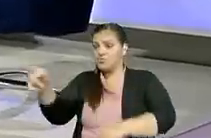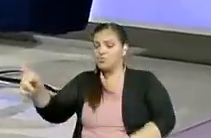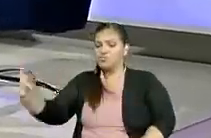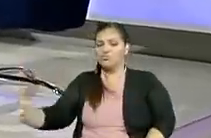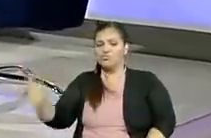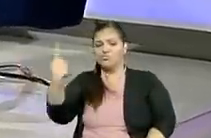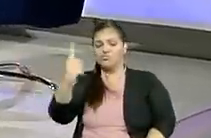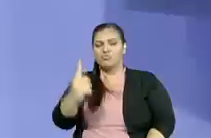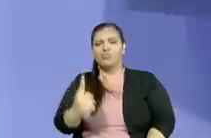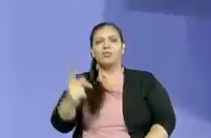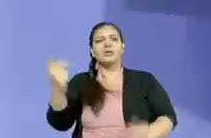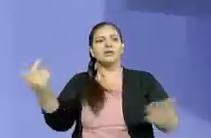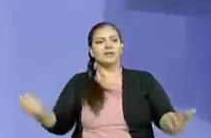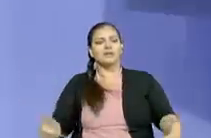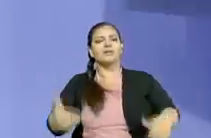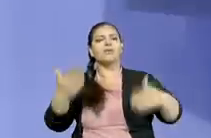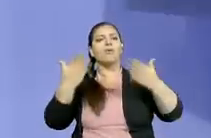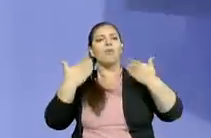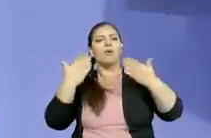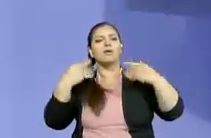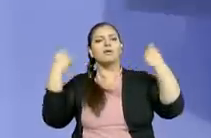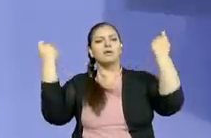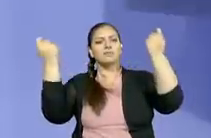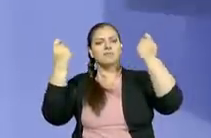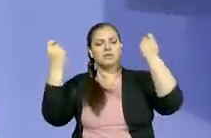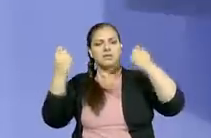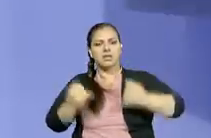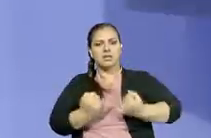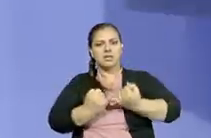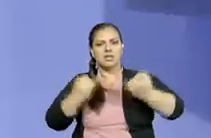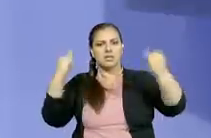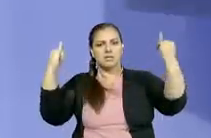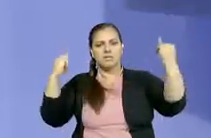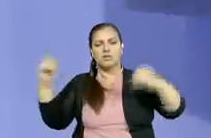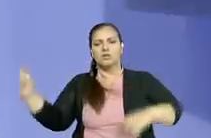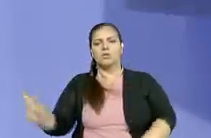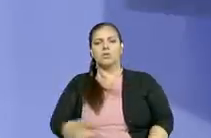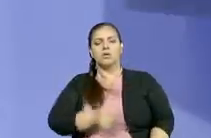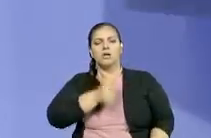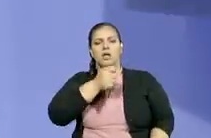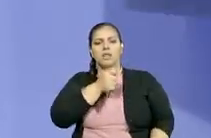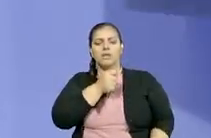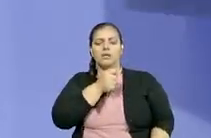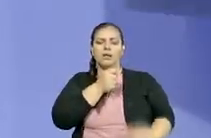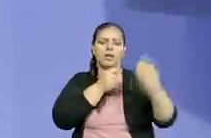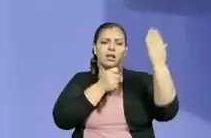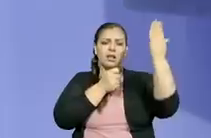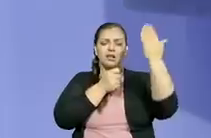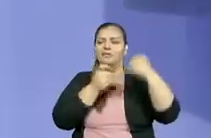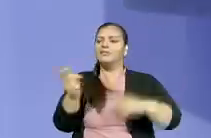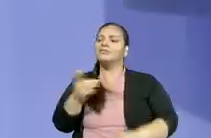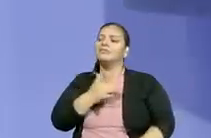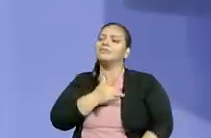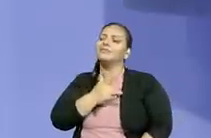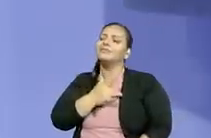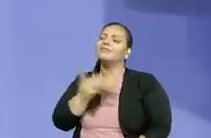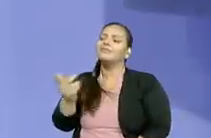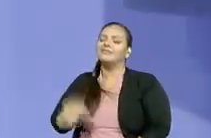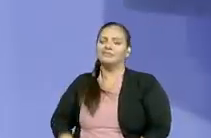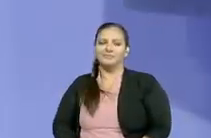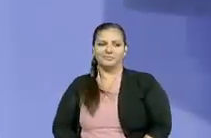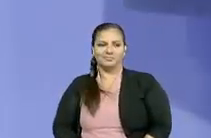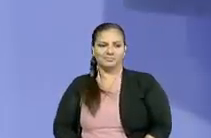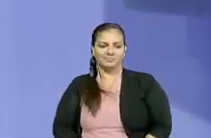sesión solemne por el aniversario de independencia de Guayaquil? Un sentimiento de satisfacción. A mí la función pública me ha